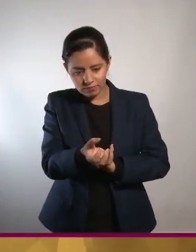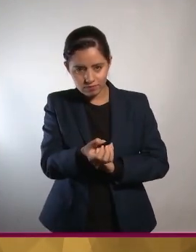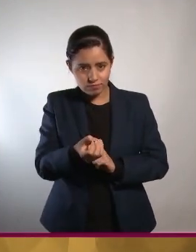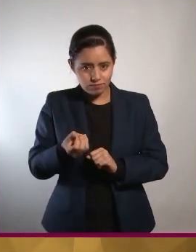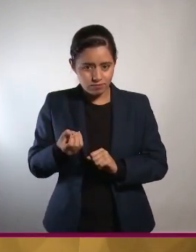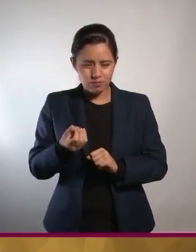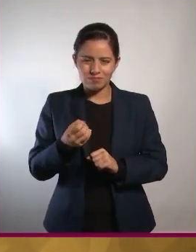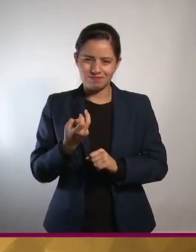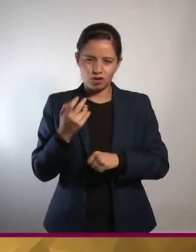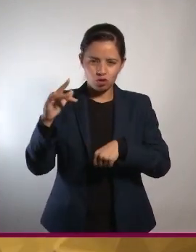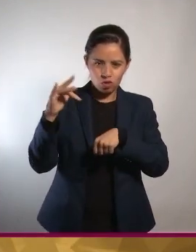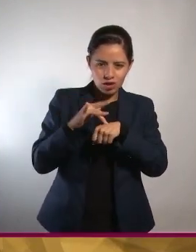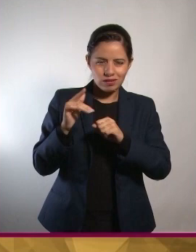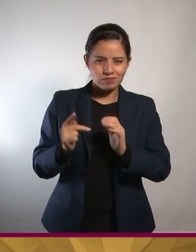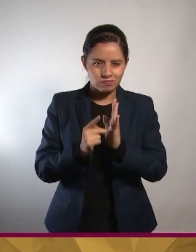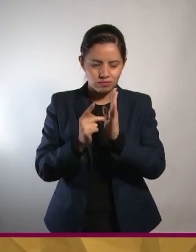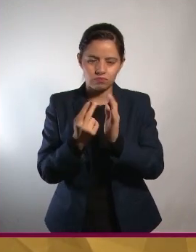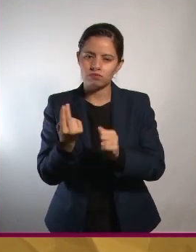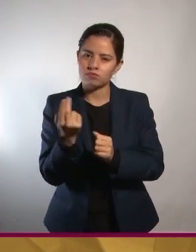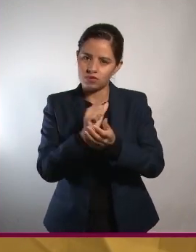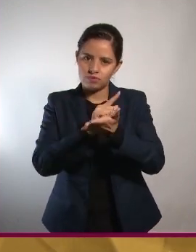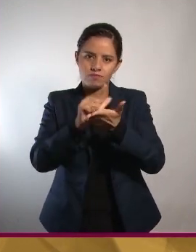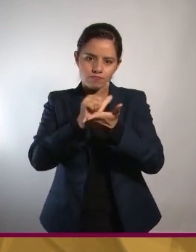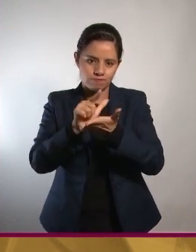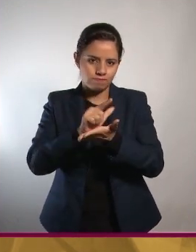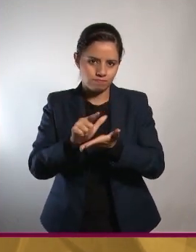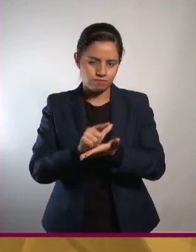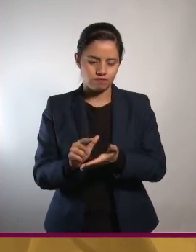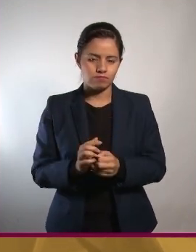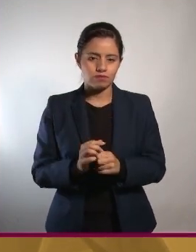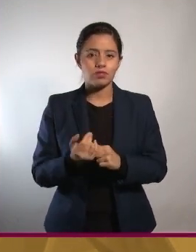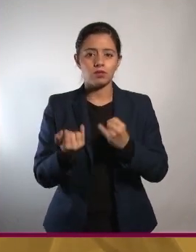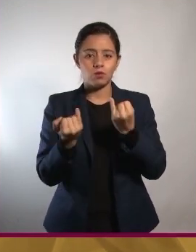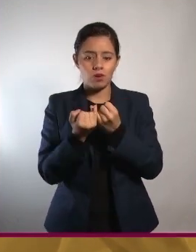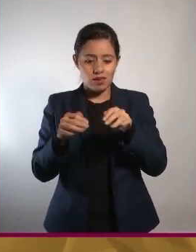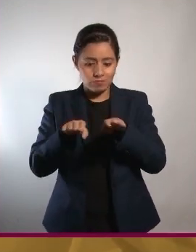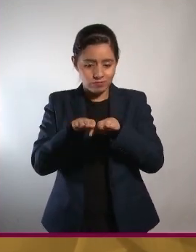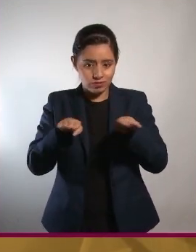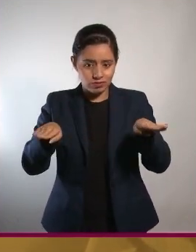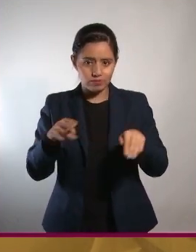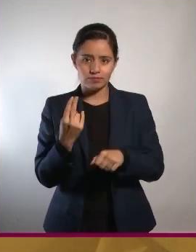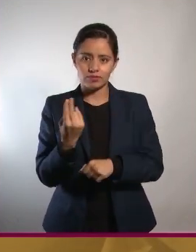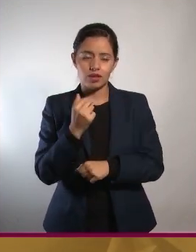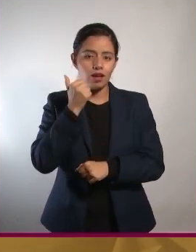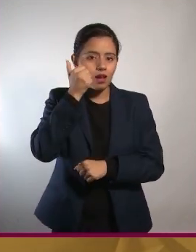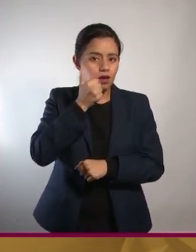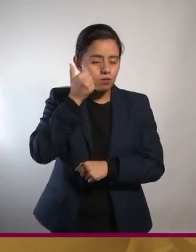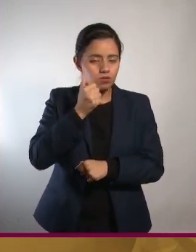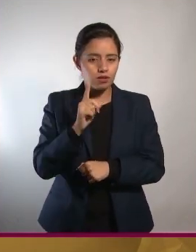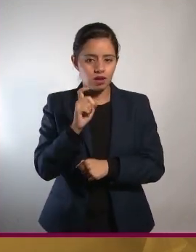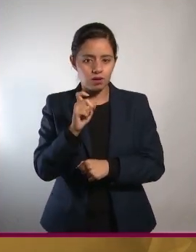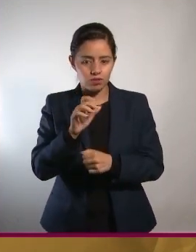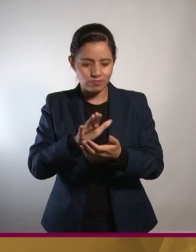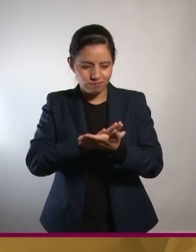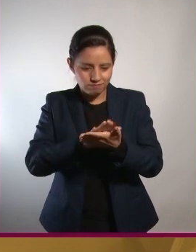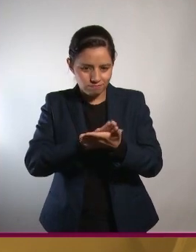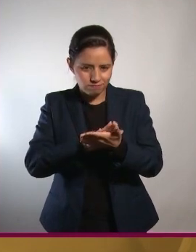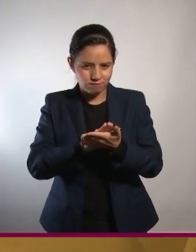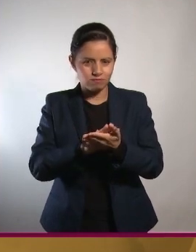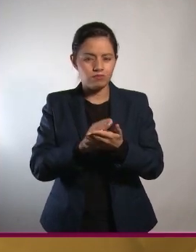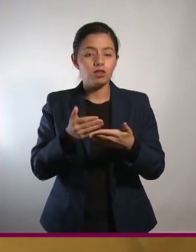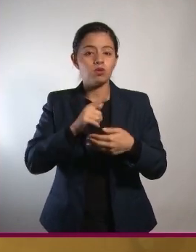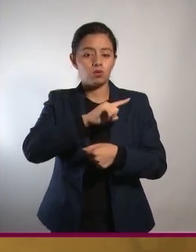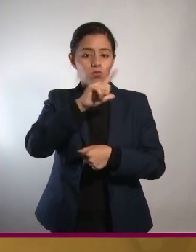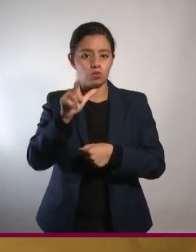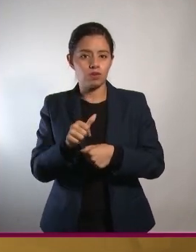las habitaciones deben limpiarse regularmente. Todas las superficies deben enjuagarse con jabón o detergente antes de aplicar desinfectante que